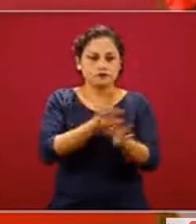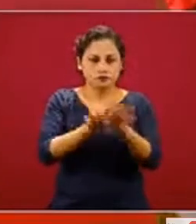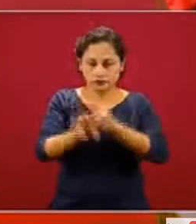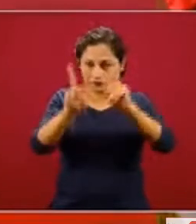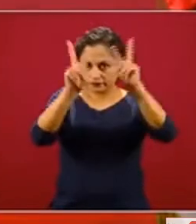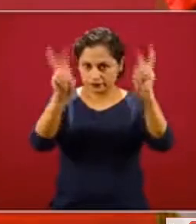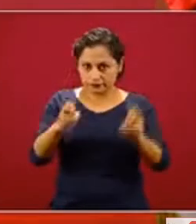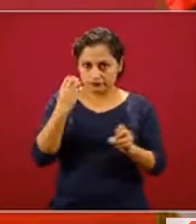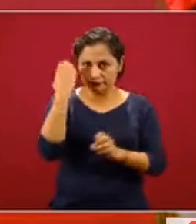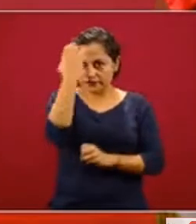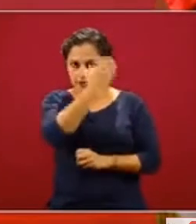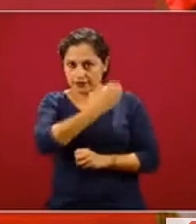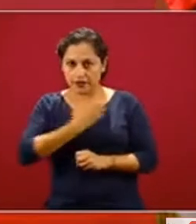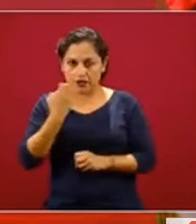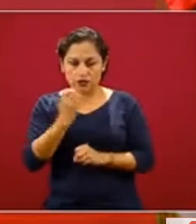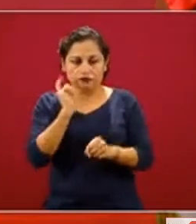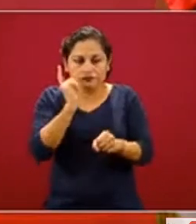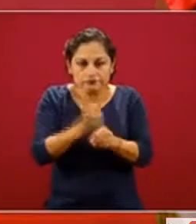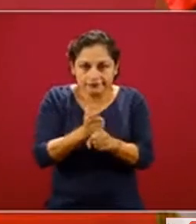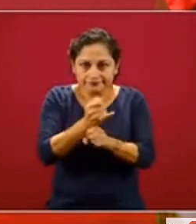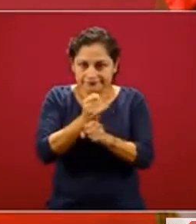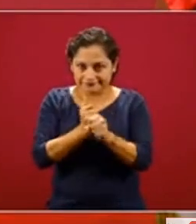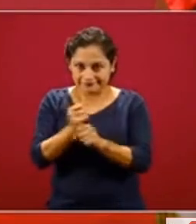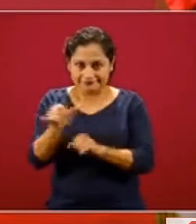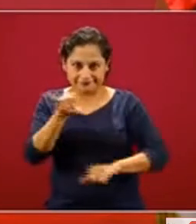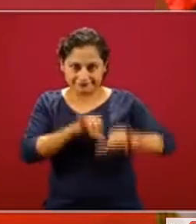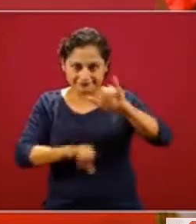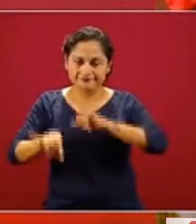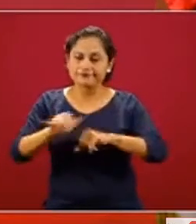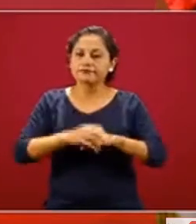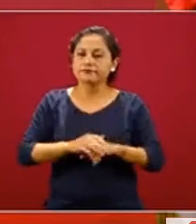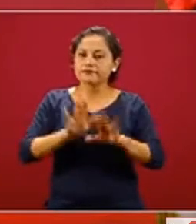diagnósticas. Les comenté que tuvimos una sesión